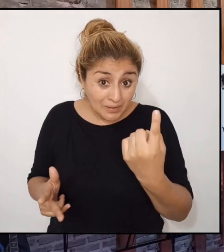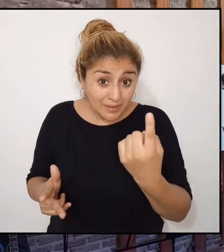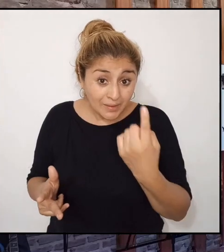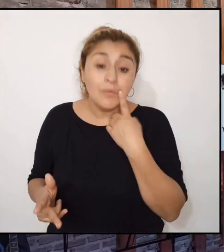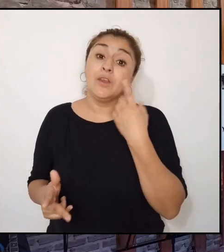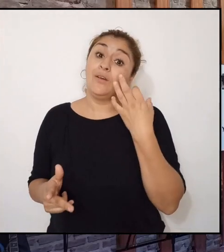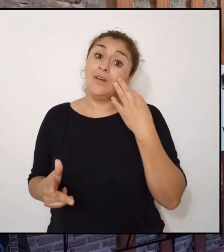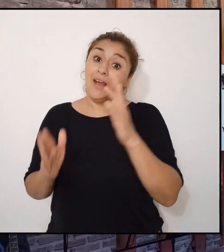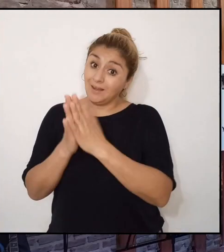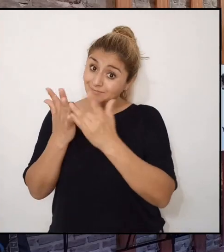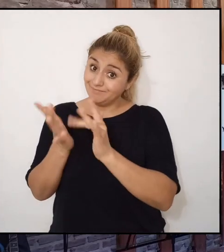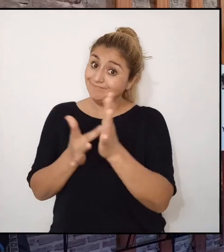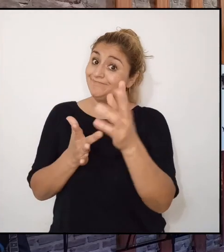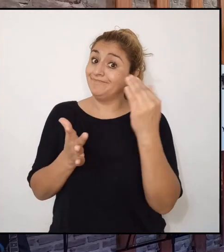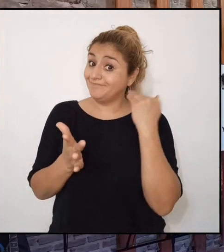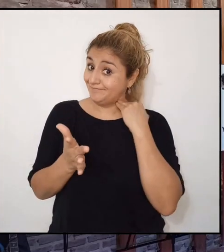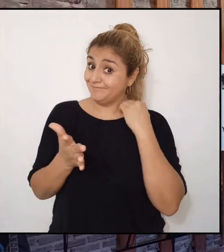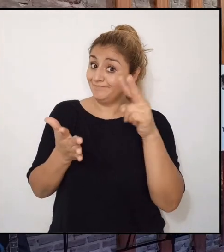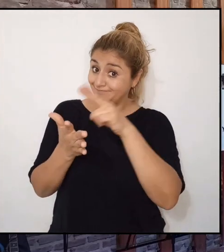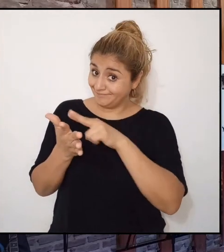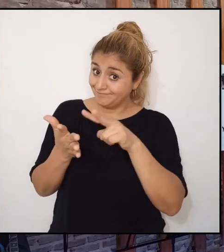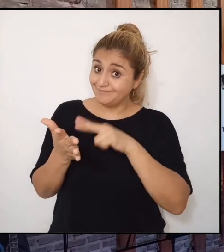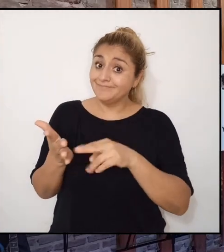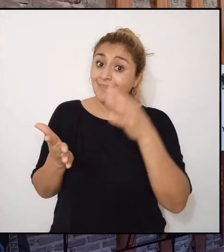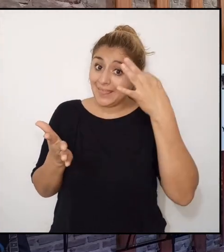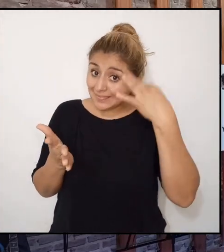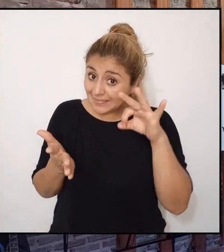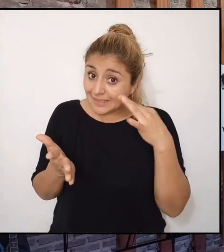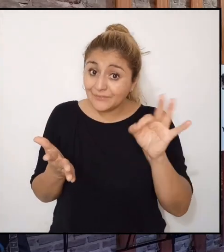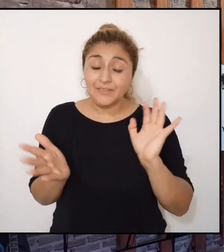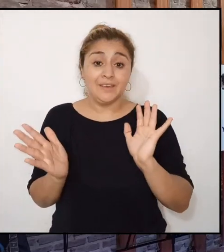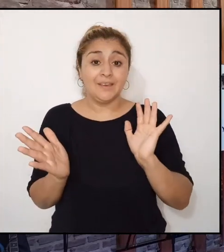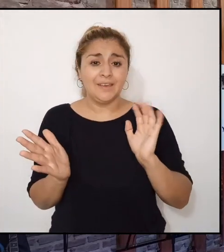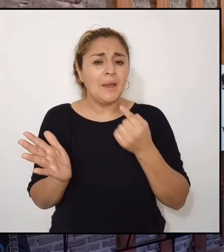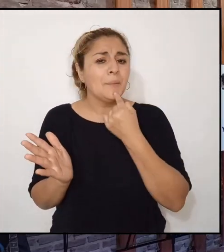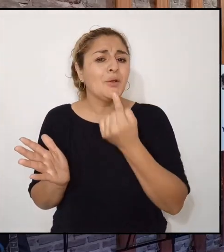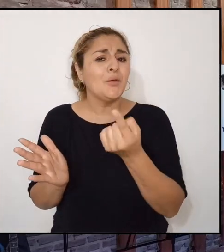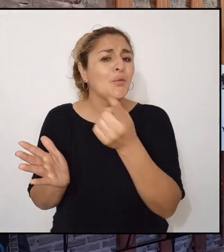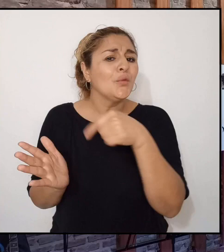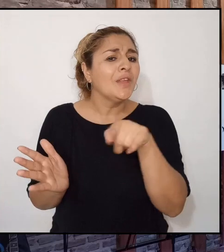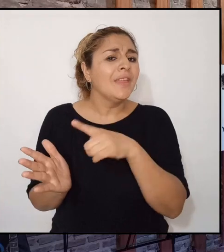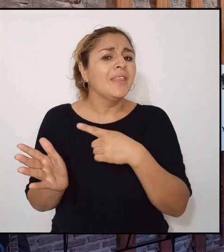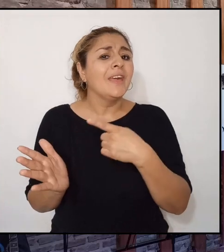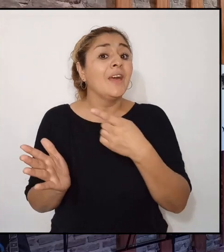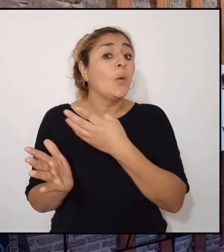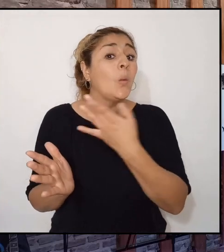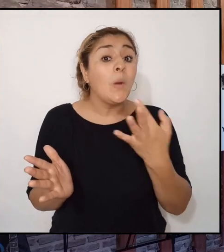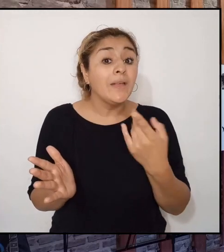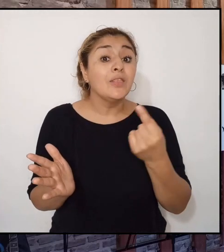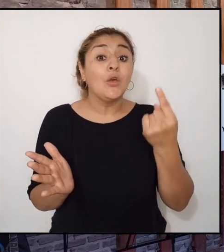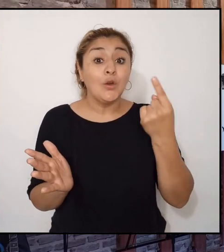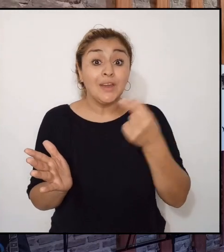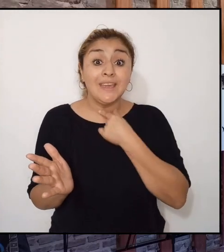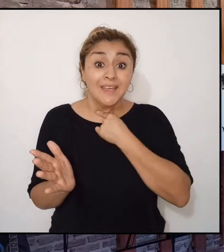Amén, lo que es aprender, ¿eh? ¿Cuántos quieren que Dios le hable? Lean la Biblia. Pero